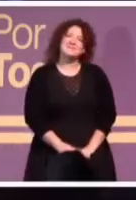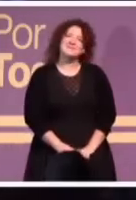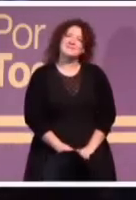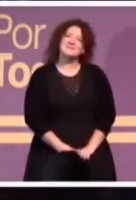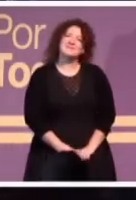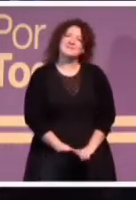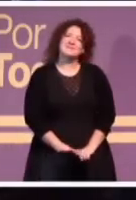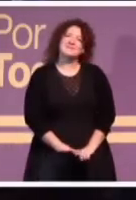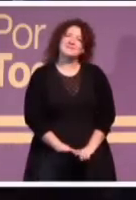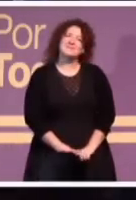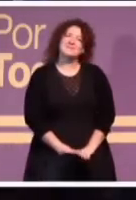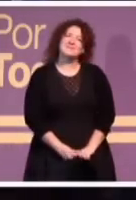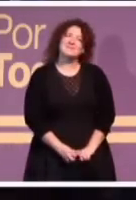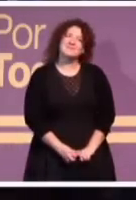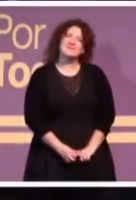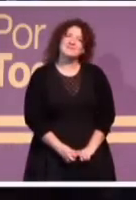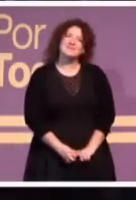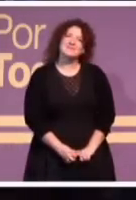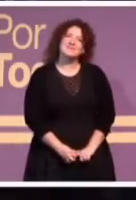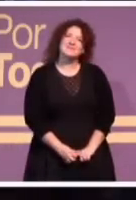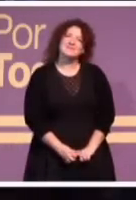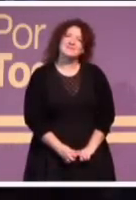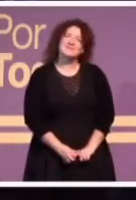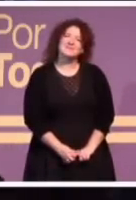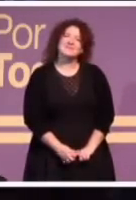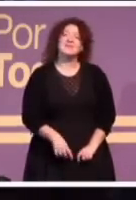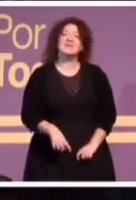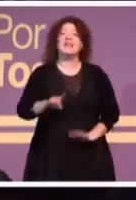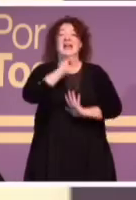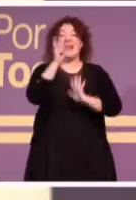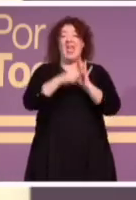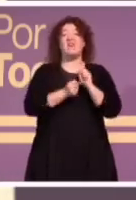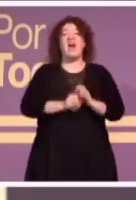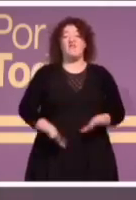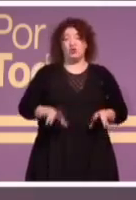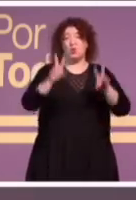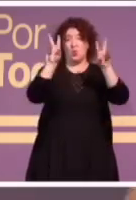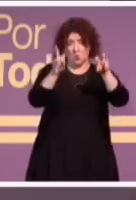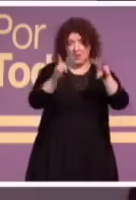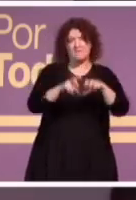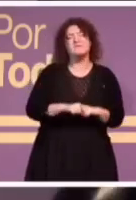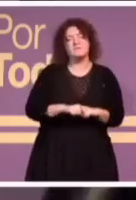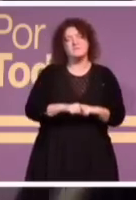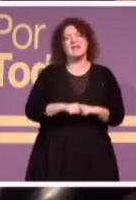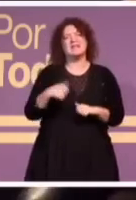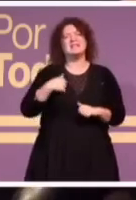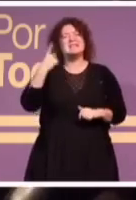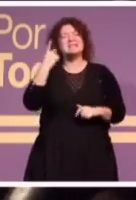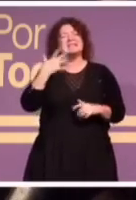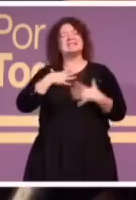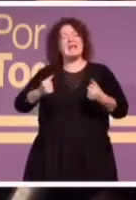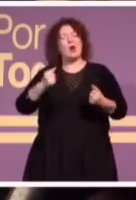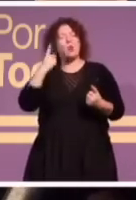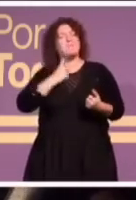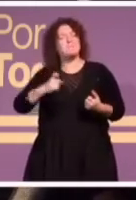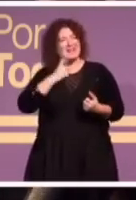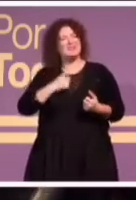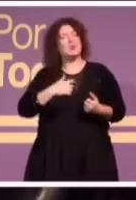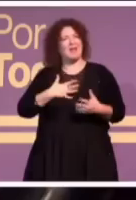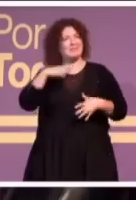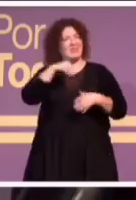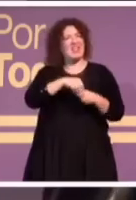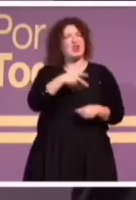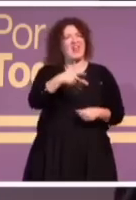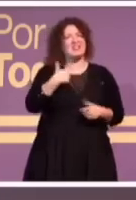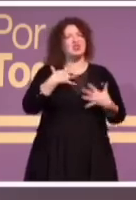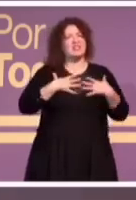Y también con una nueva ley del aborto para reconocer la salud menstrual como parte del derecho a la salud,